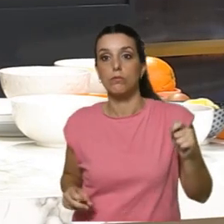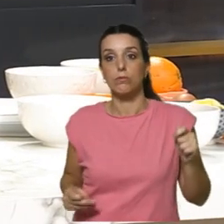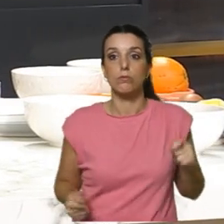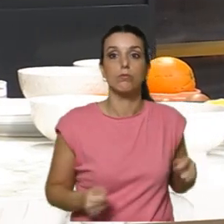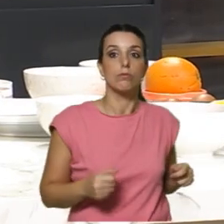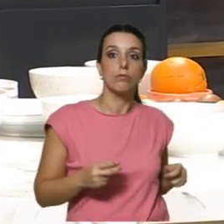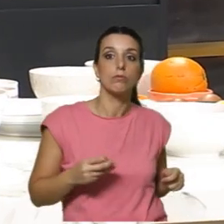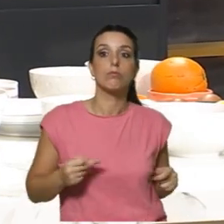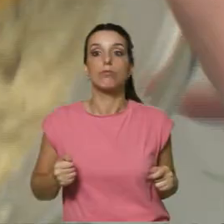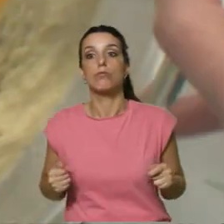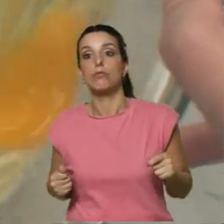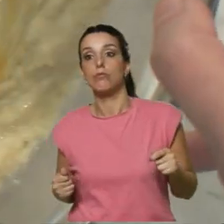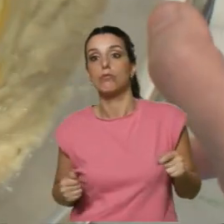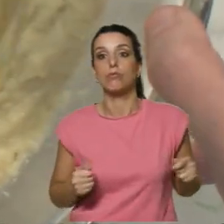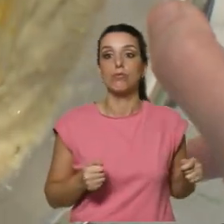¿no? Vamos con uno.